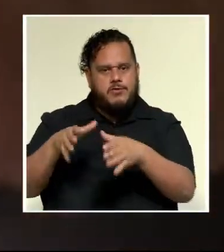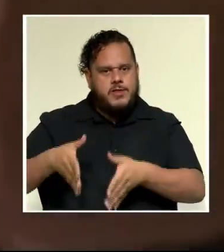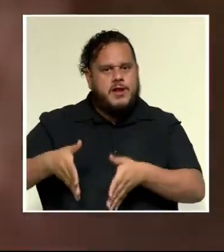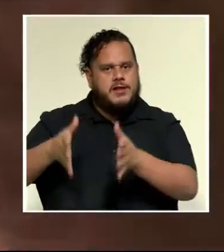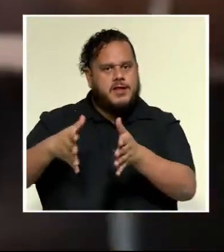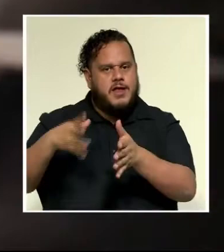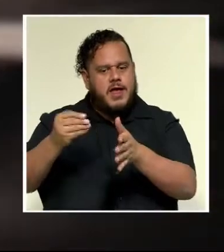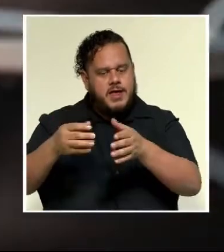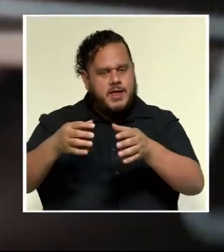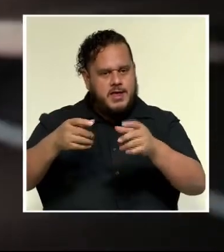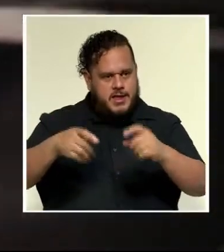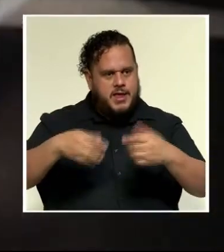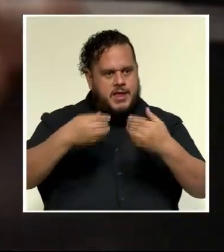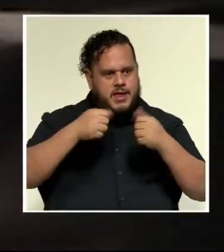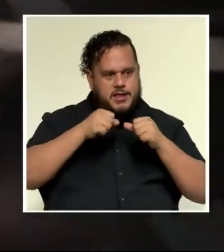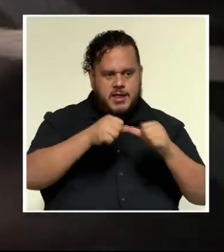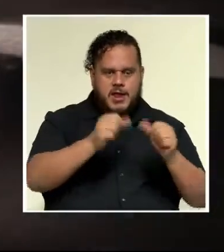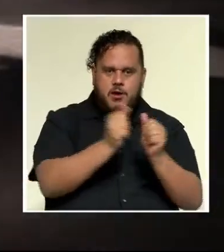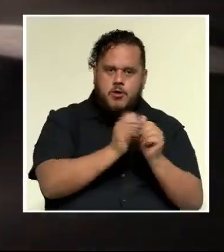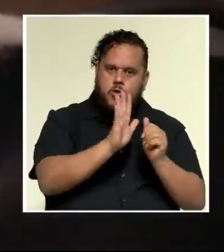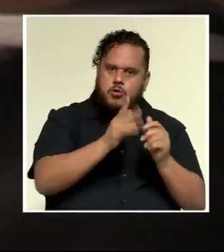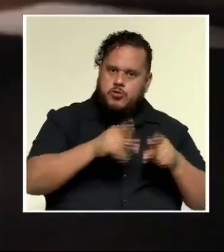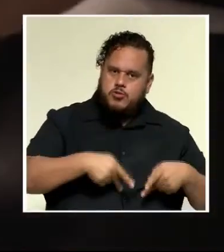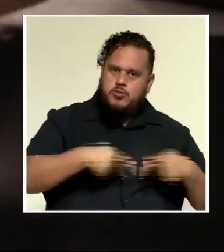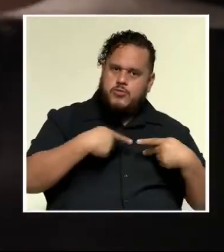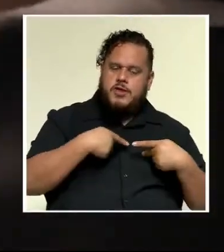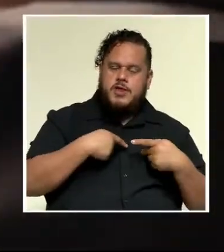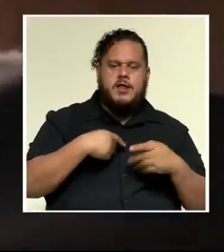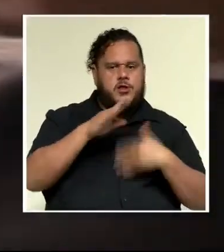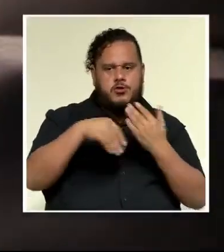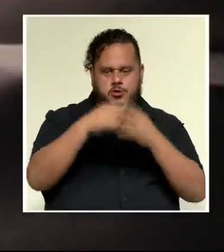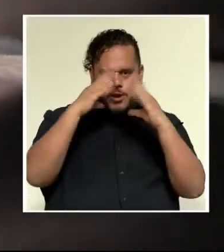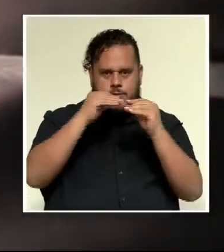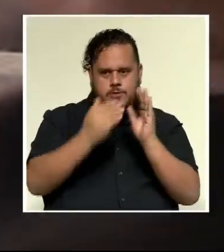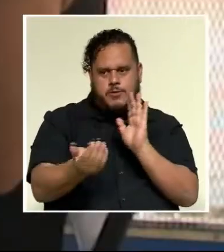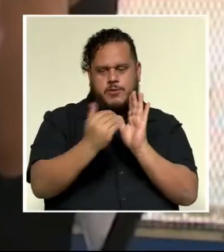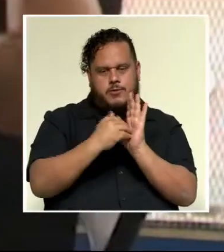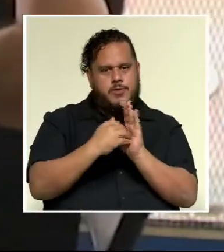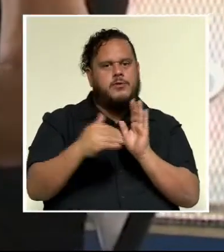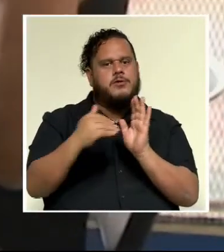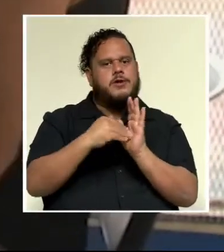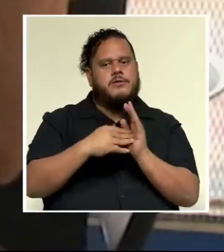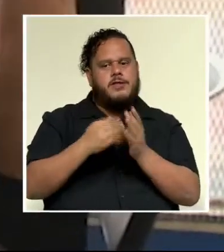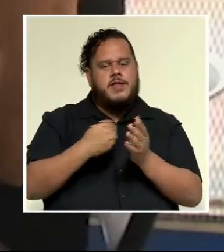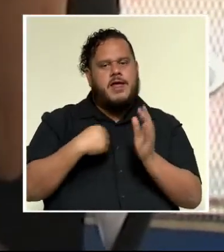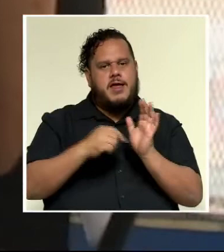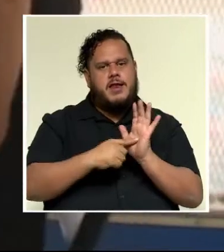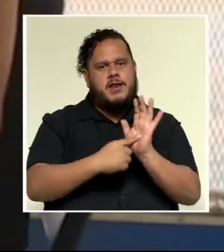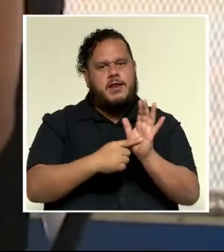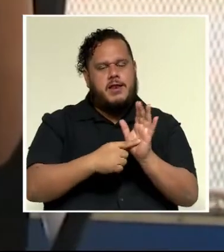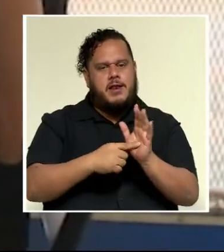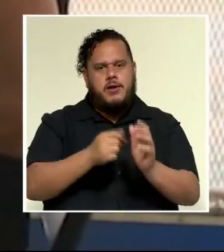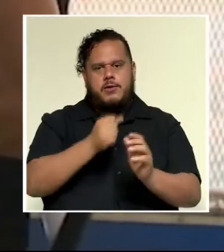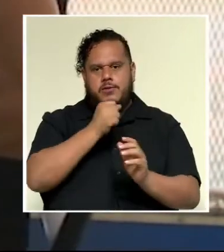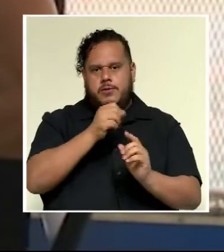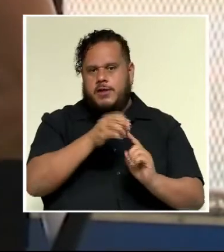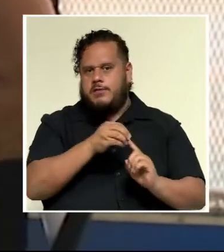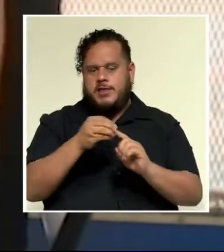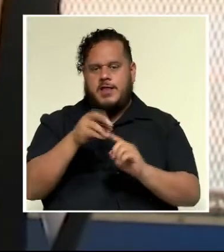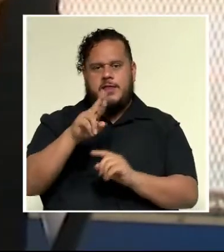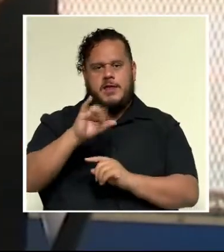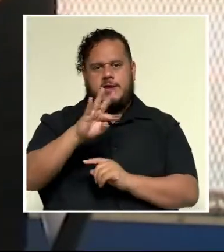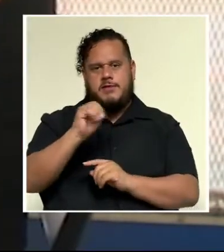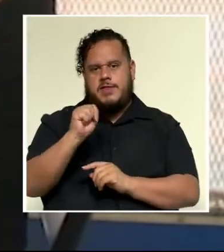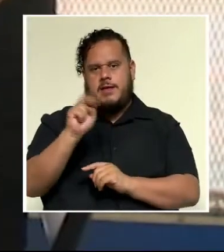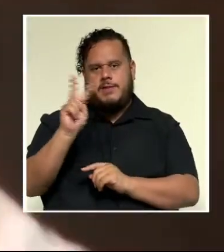y recuperaran sus vidas. Los detalles al volver de la pausa en la última entrega de los reportajes de la periodista Rita Valverde.